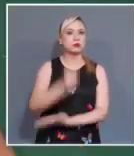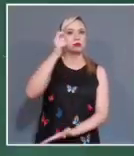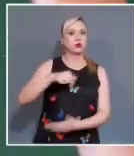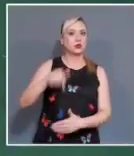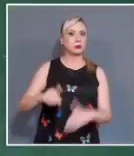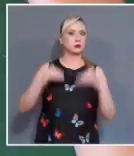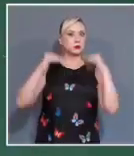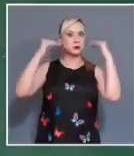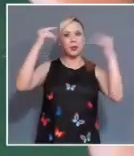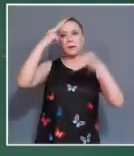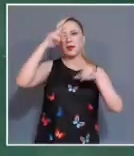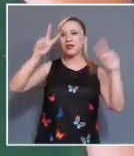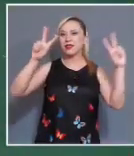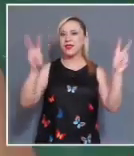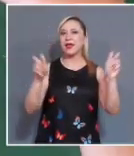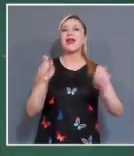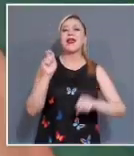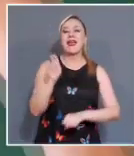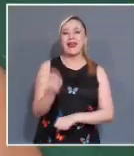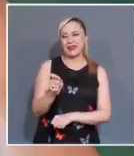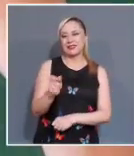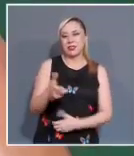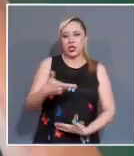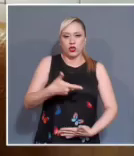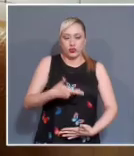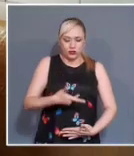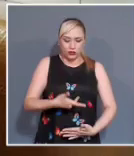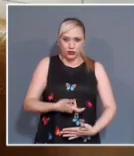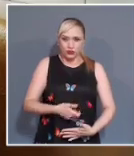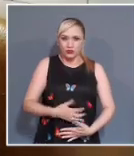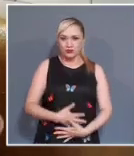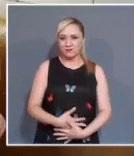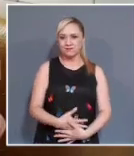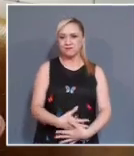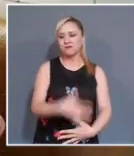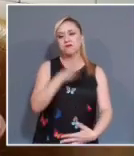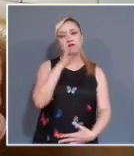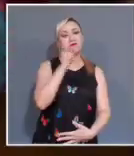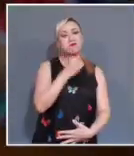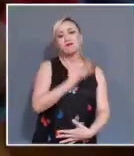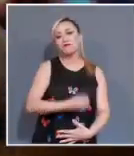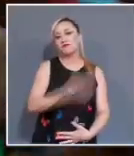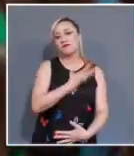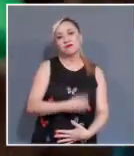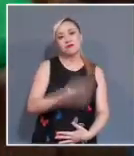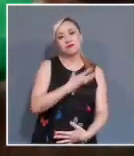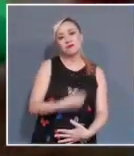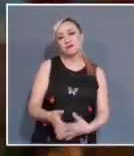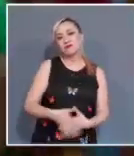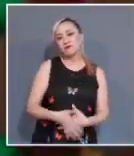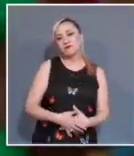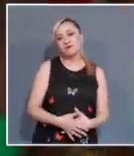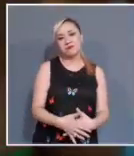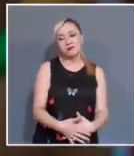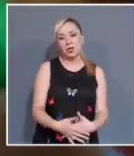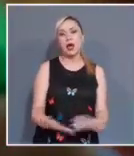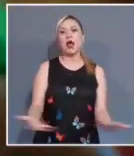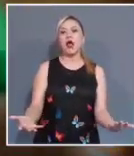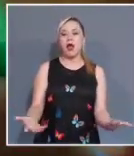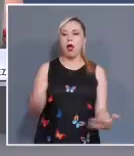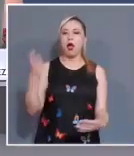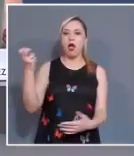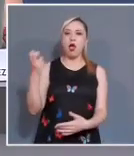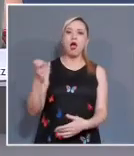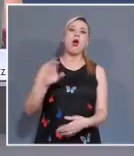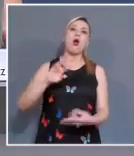El interés superior de la infancia debe ser la figura principal de tutela en las legislaciones que regulen la gestación subrogada o asistida